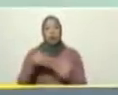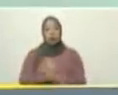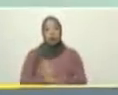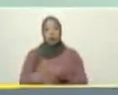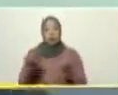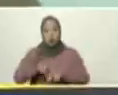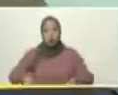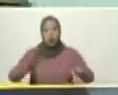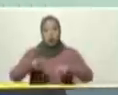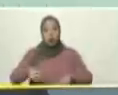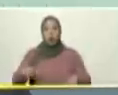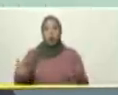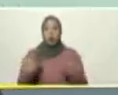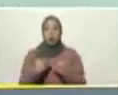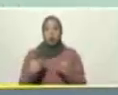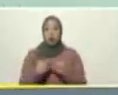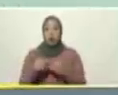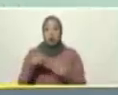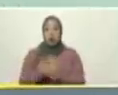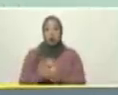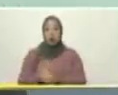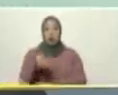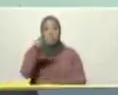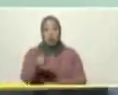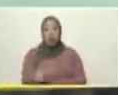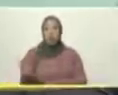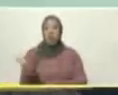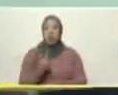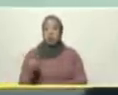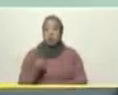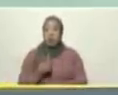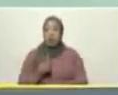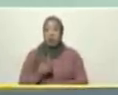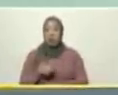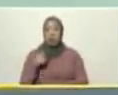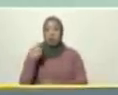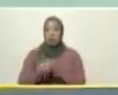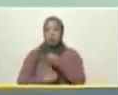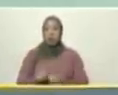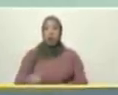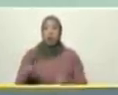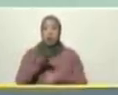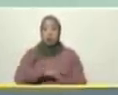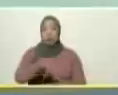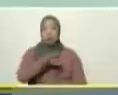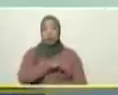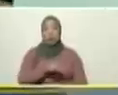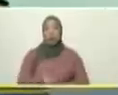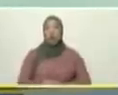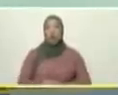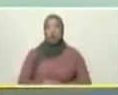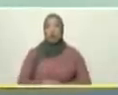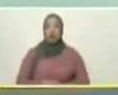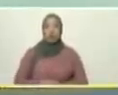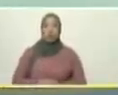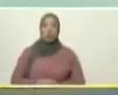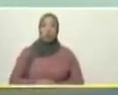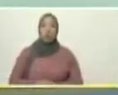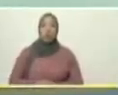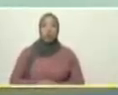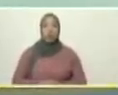requisitos y después le robas el oro, como han hecho con Venezuela, o les quitas las gasolineras de Citgo. Todo ese